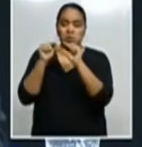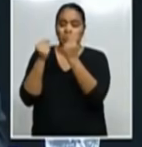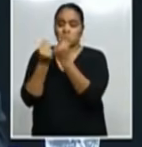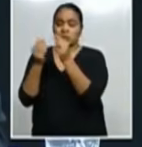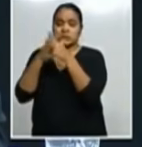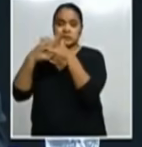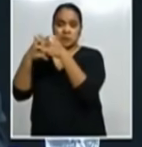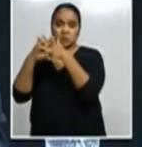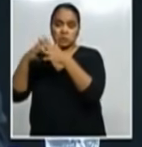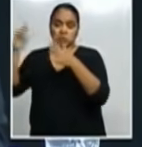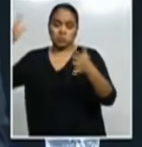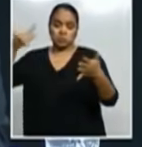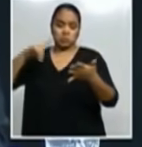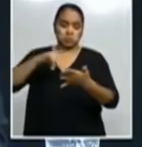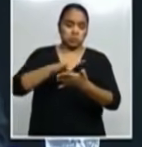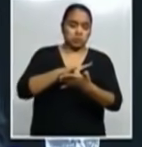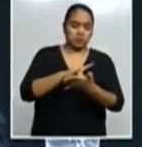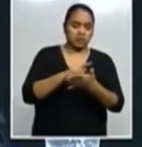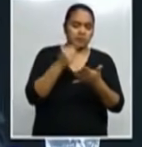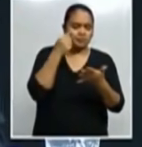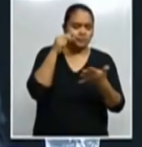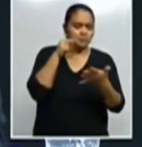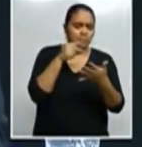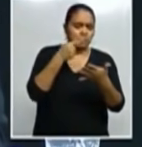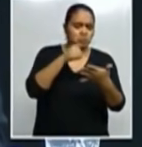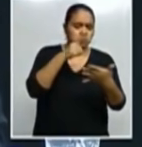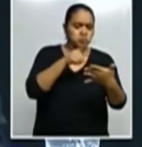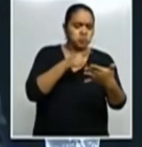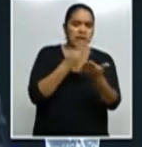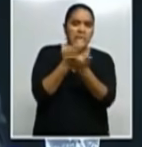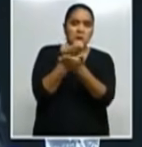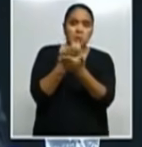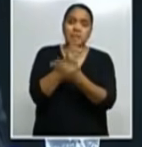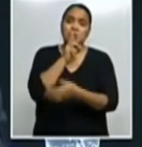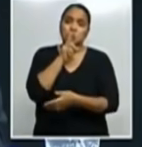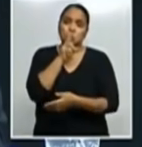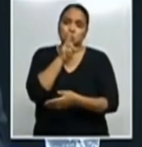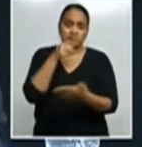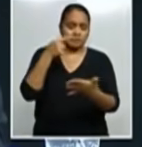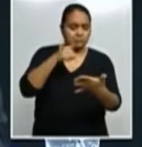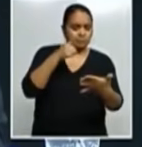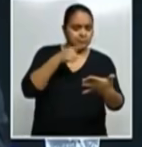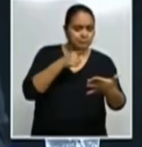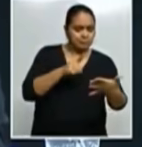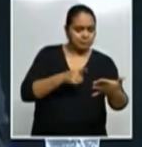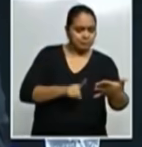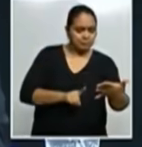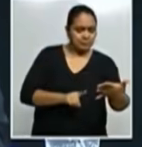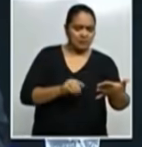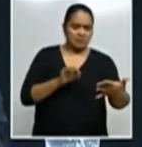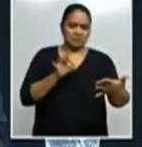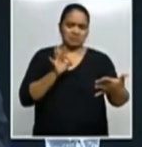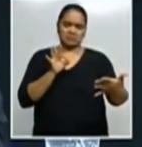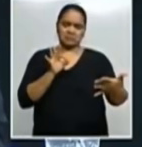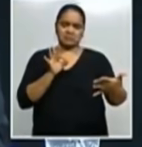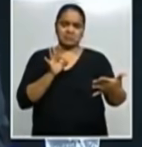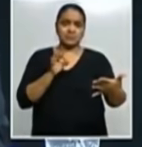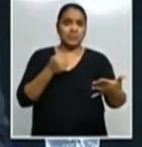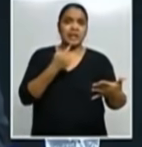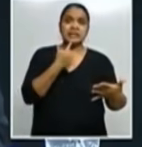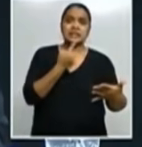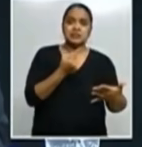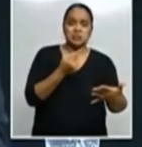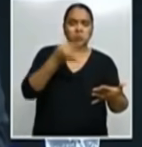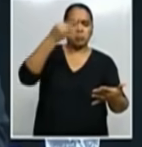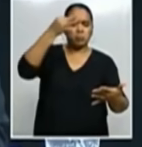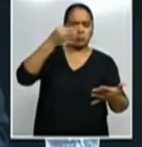título, da un mensaje bien contundente y claro de certidumbre para el